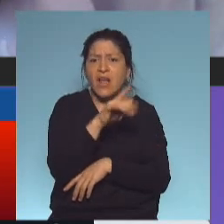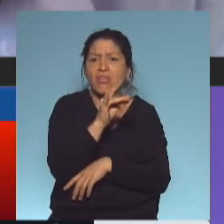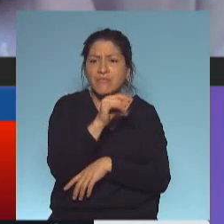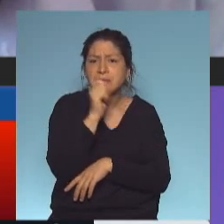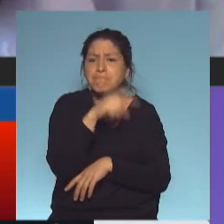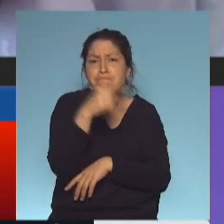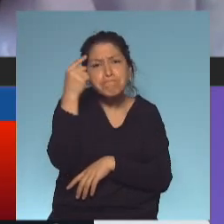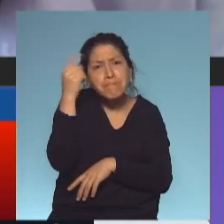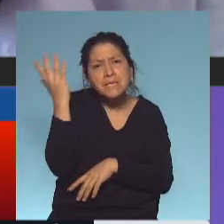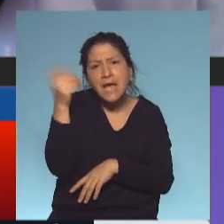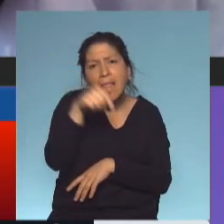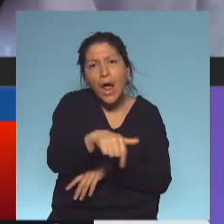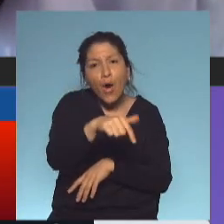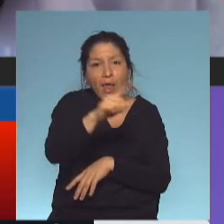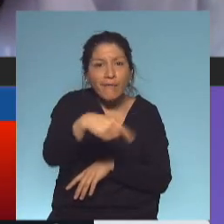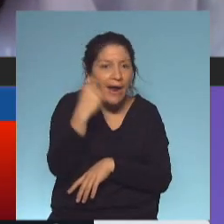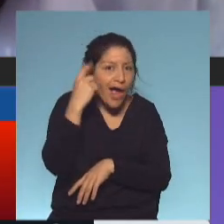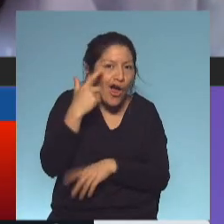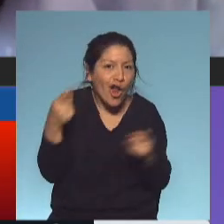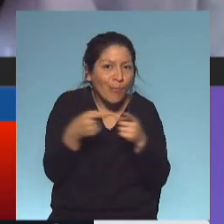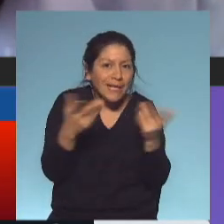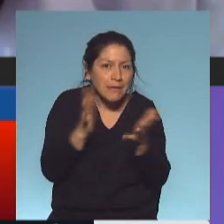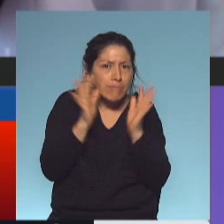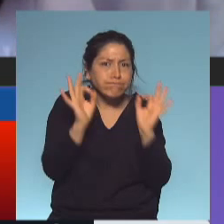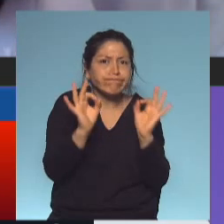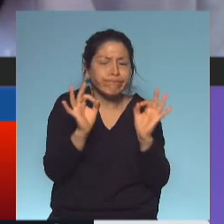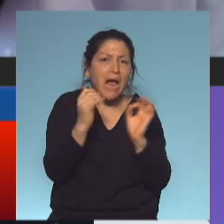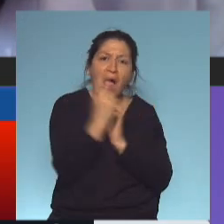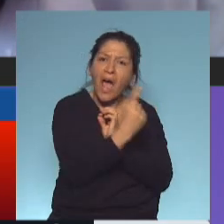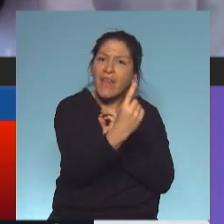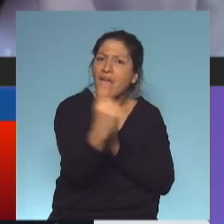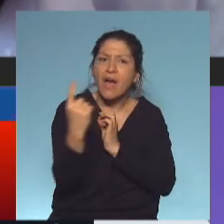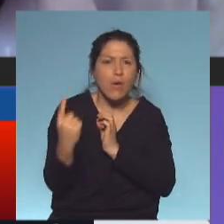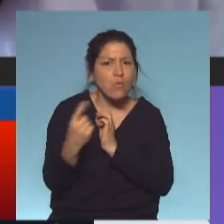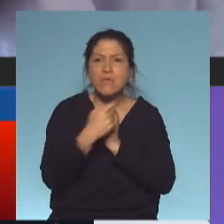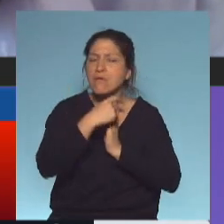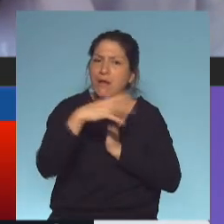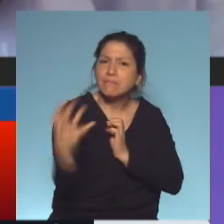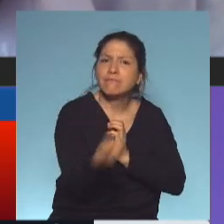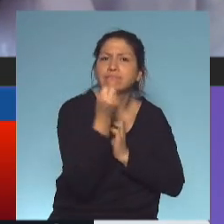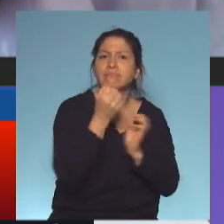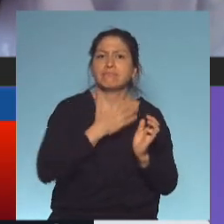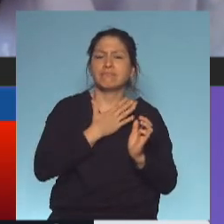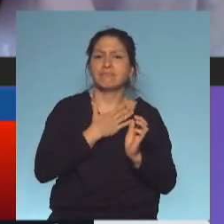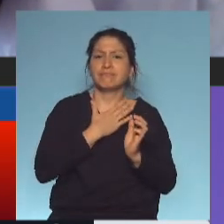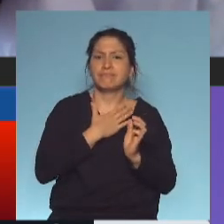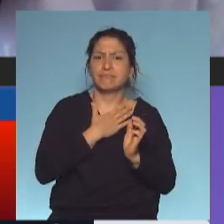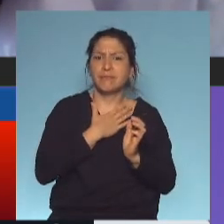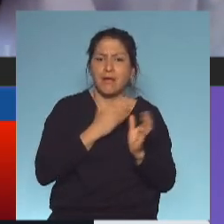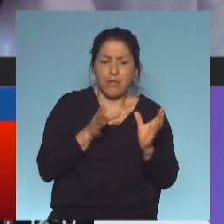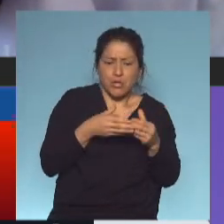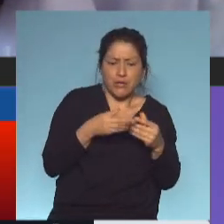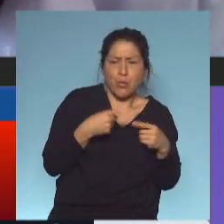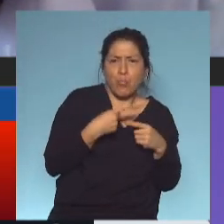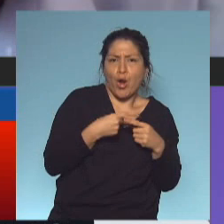pensar que ahora se logre, porque yo creo que cada uno de los sectores va a tratar de capitalizar para su sector